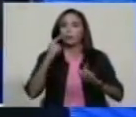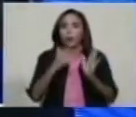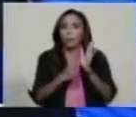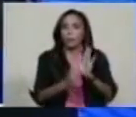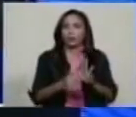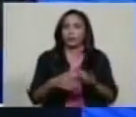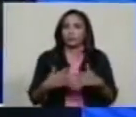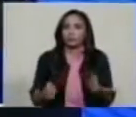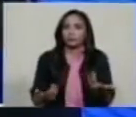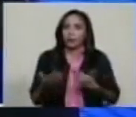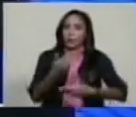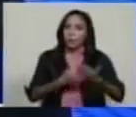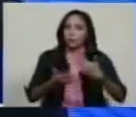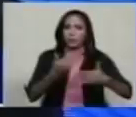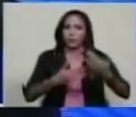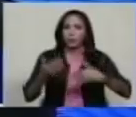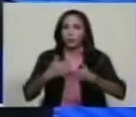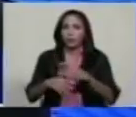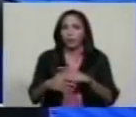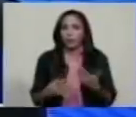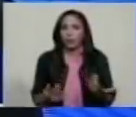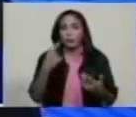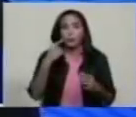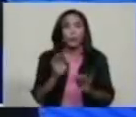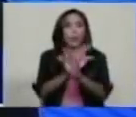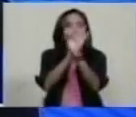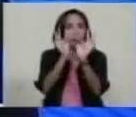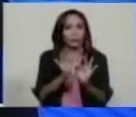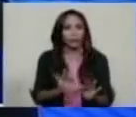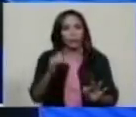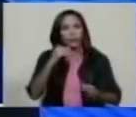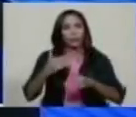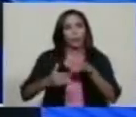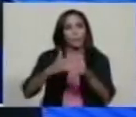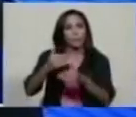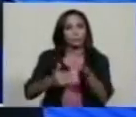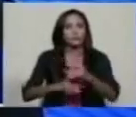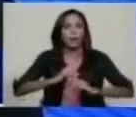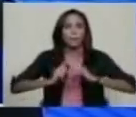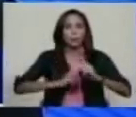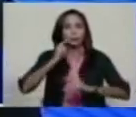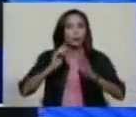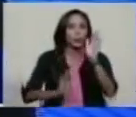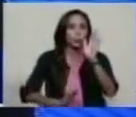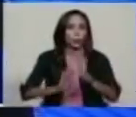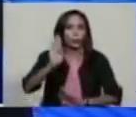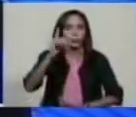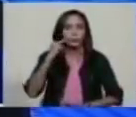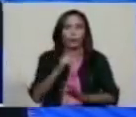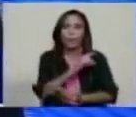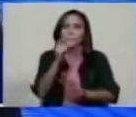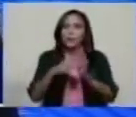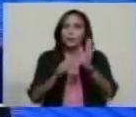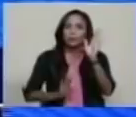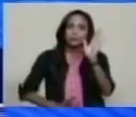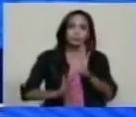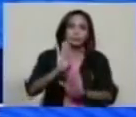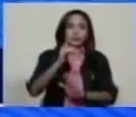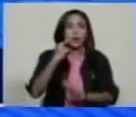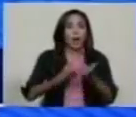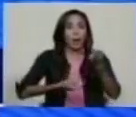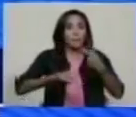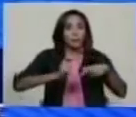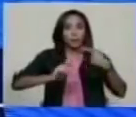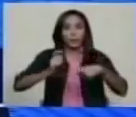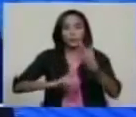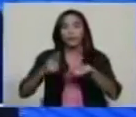este mercado para nosotros es que de esta forma el sector productivo nuestro pueda crecer. No existe exportación sin